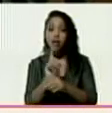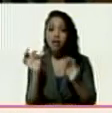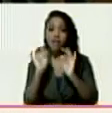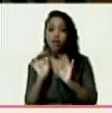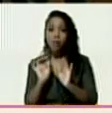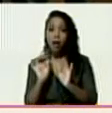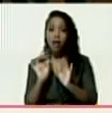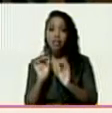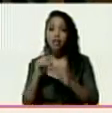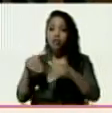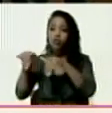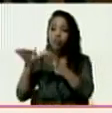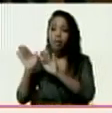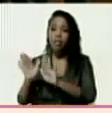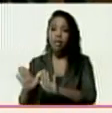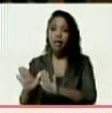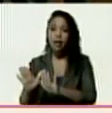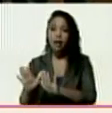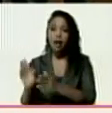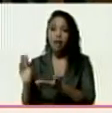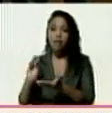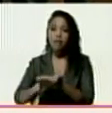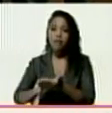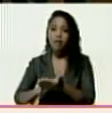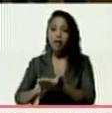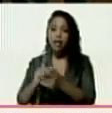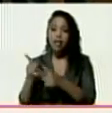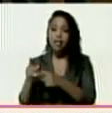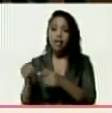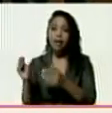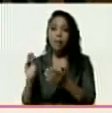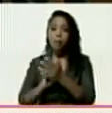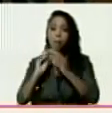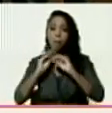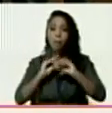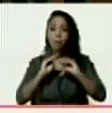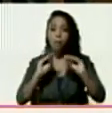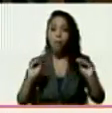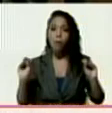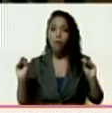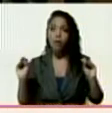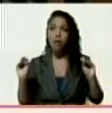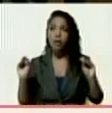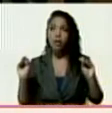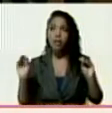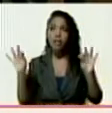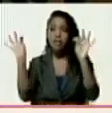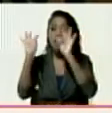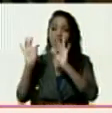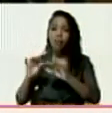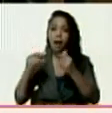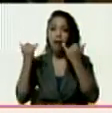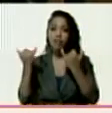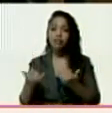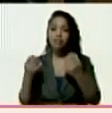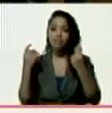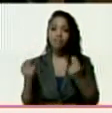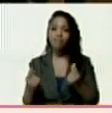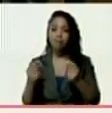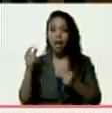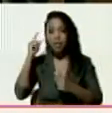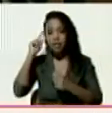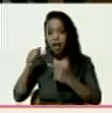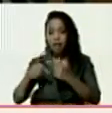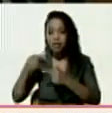de suspender la instalación y se convocará de manera inmediata al día